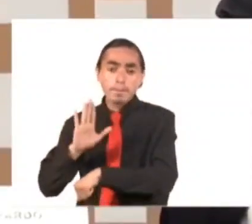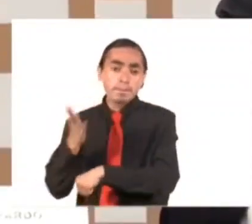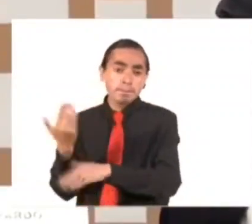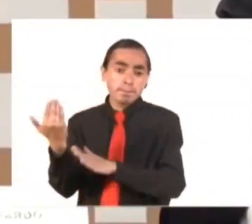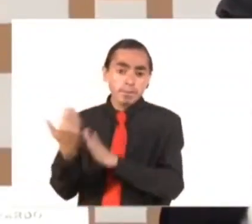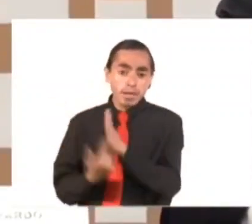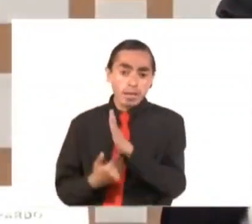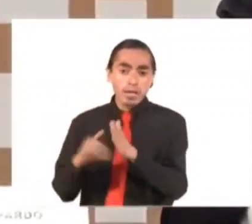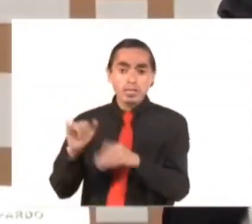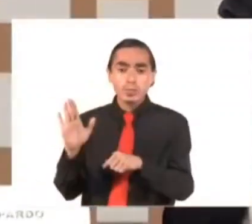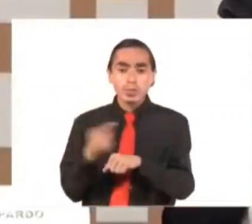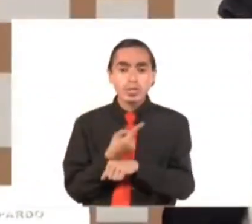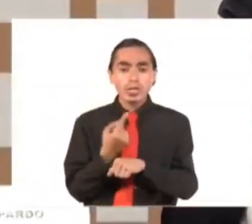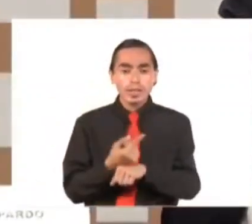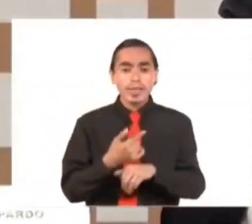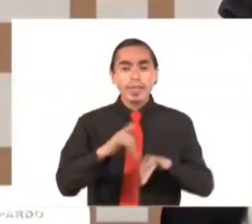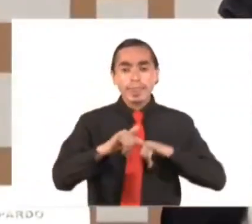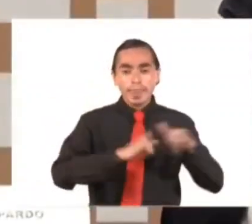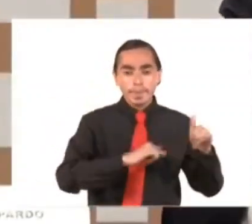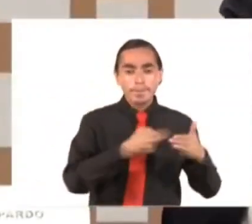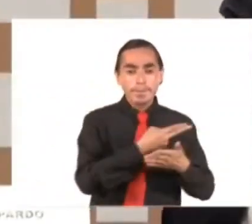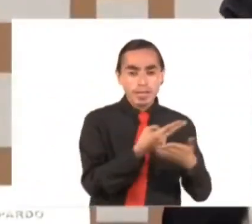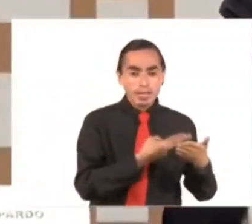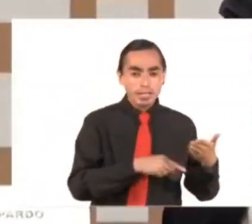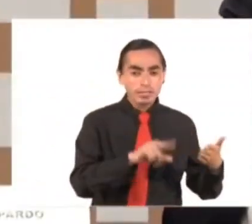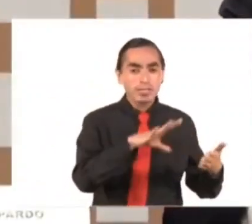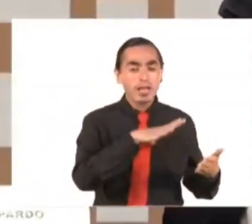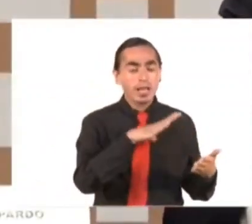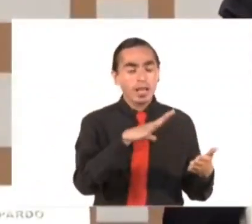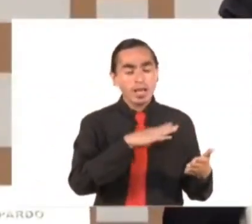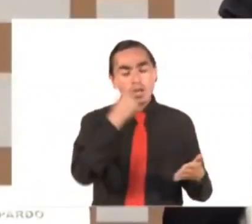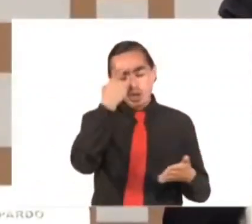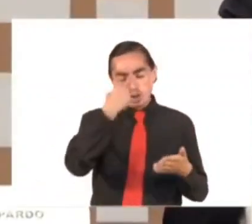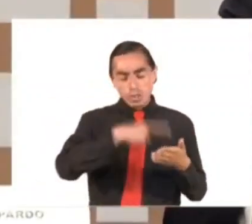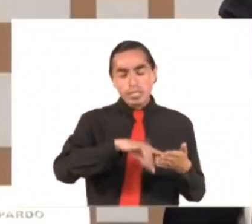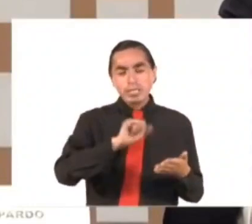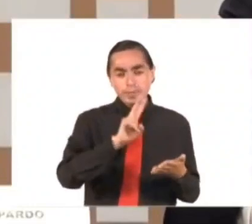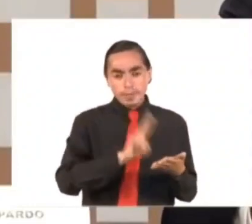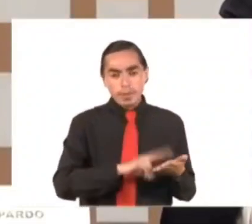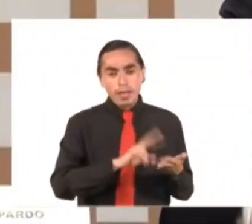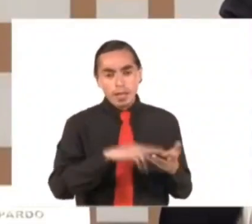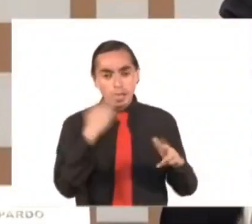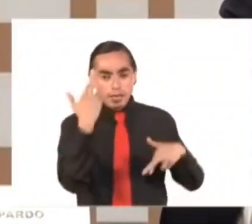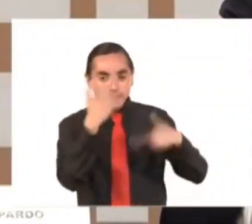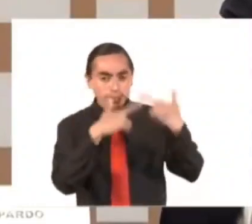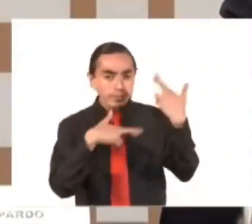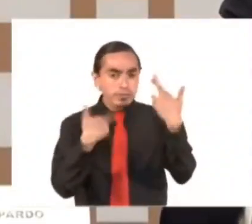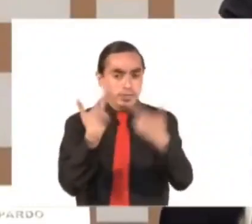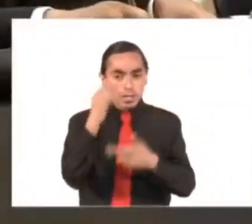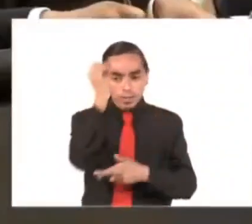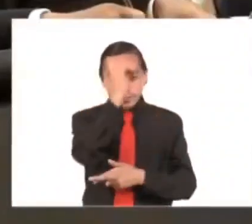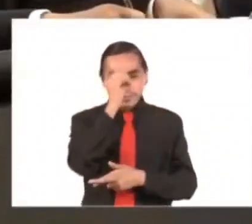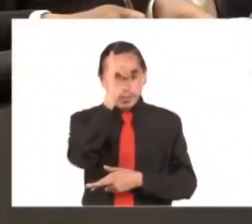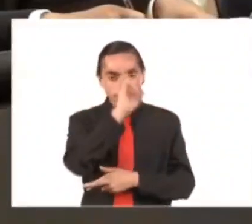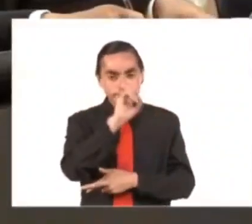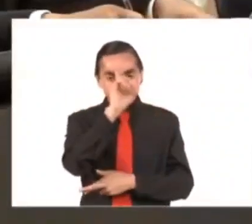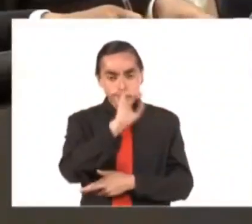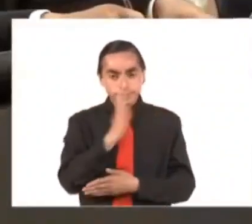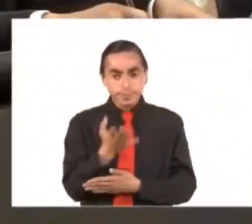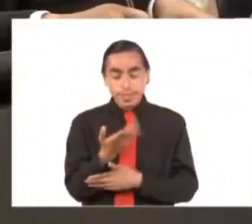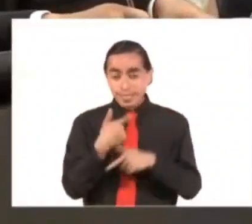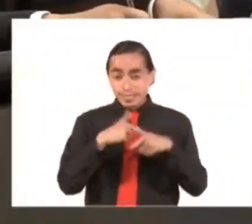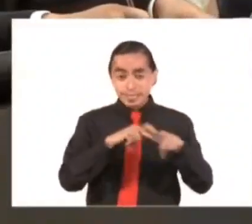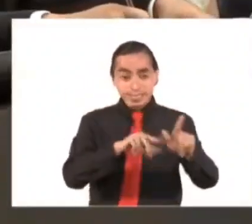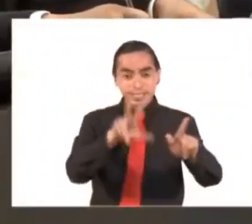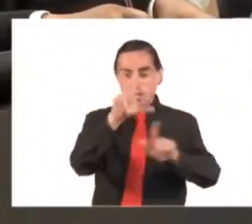incluidos en este programa y que valdría la pena que pues hiciera una valoración? Y ya no sigo porque podría